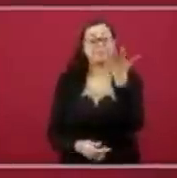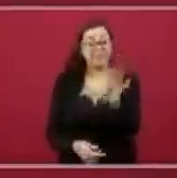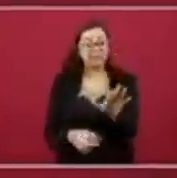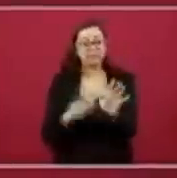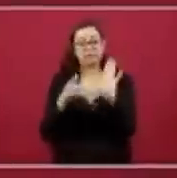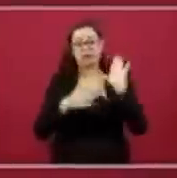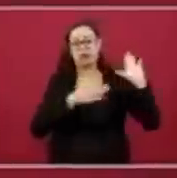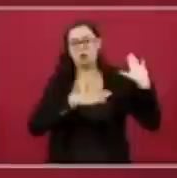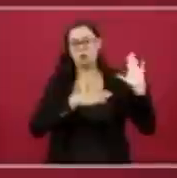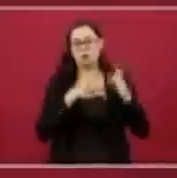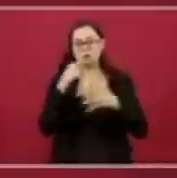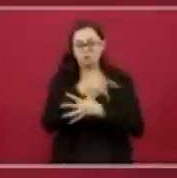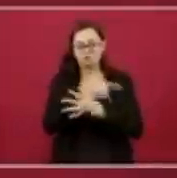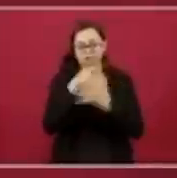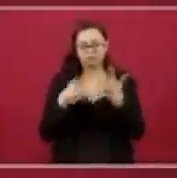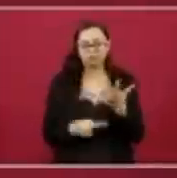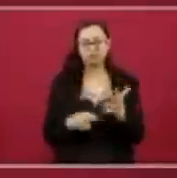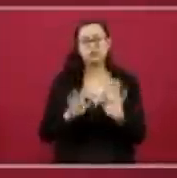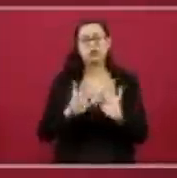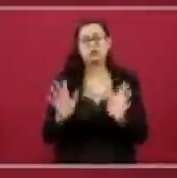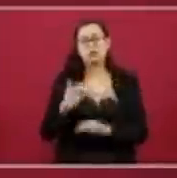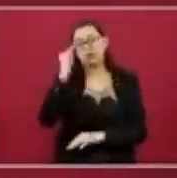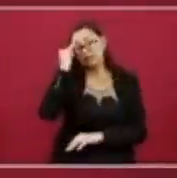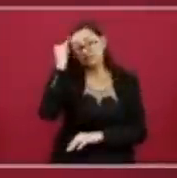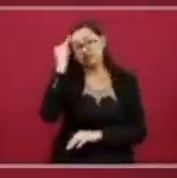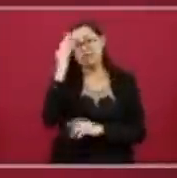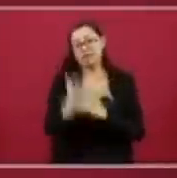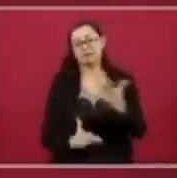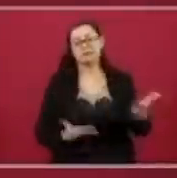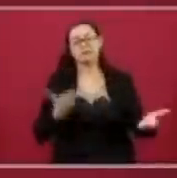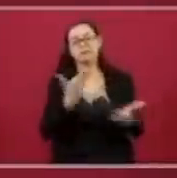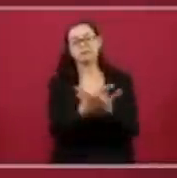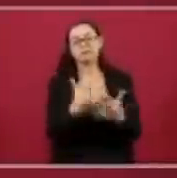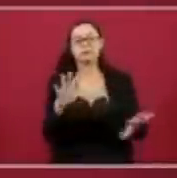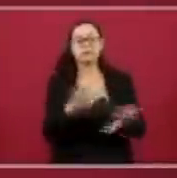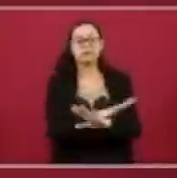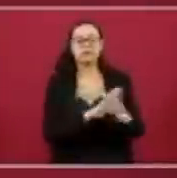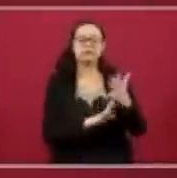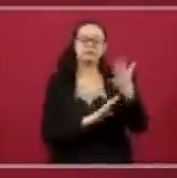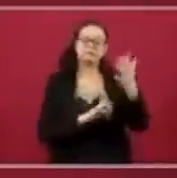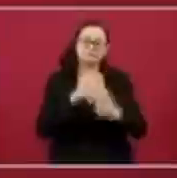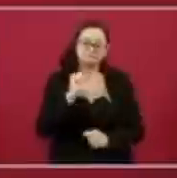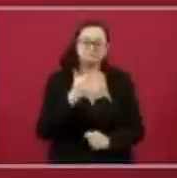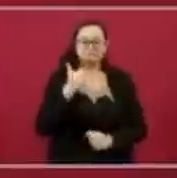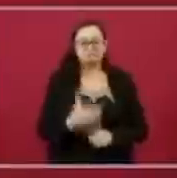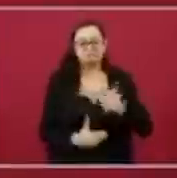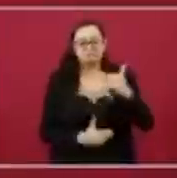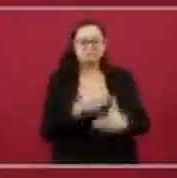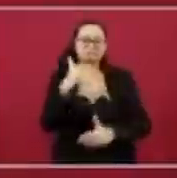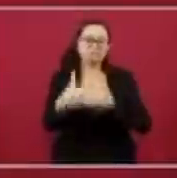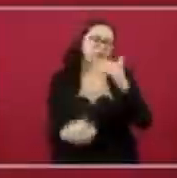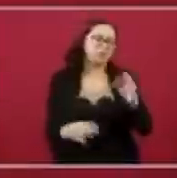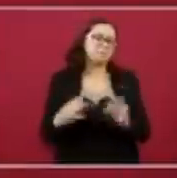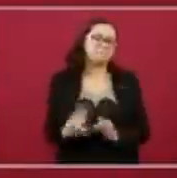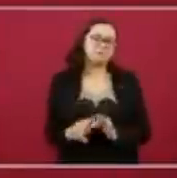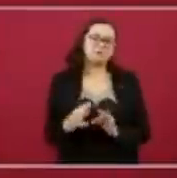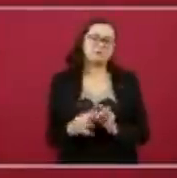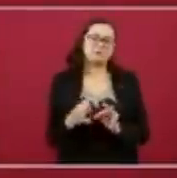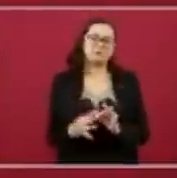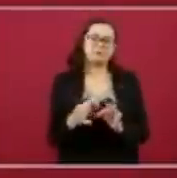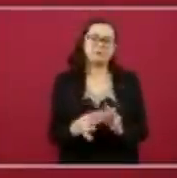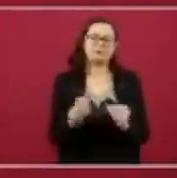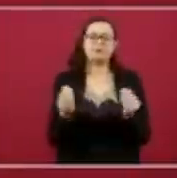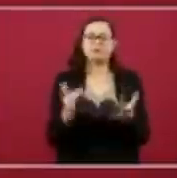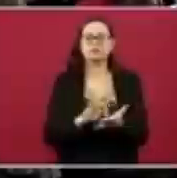compromisos. Ya se presentó la primera iniciativa de reforma constitucional y así se van a ir cumpliendo todos los compromisos.